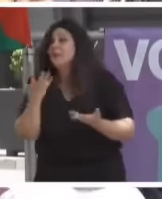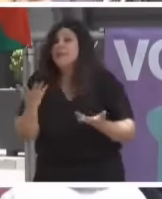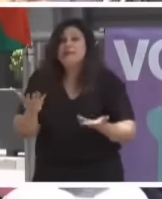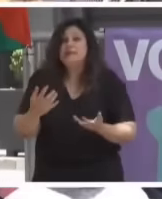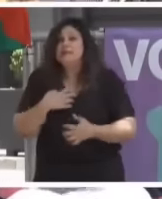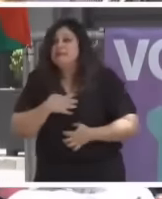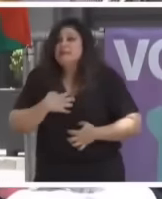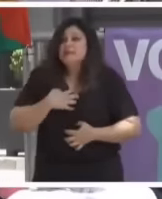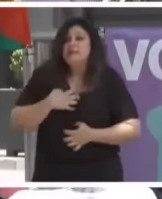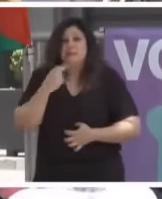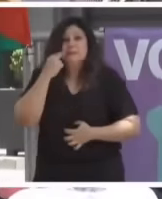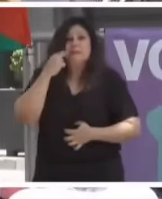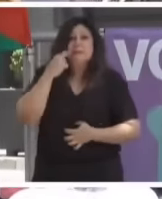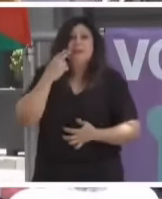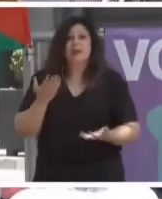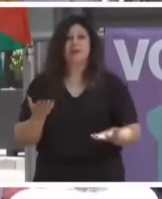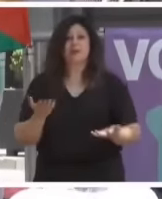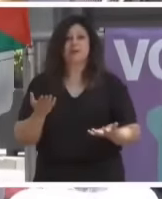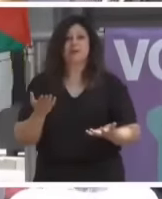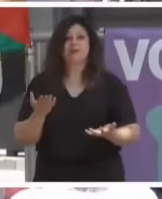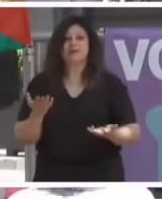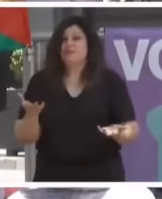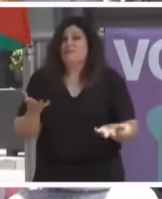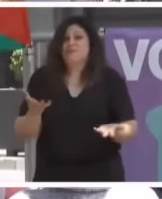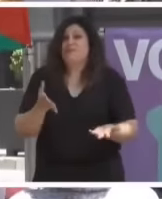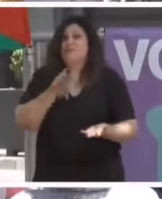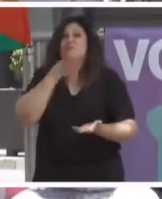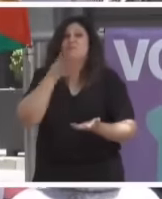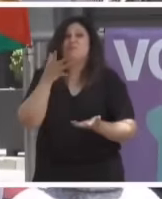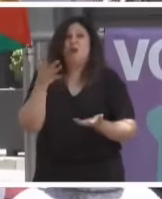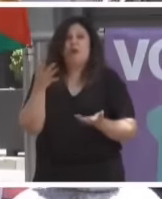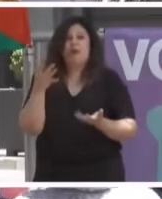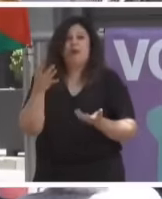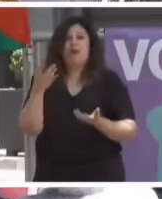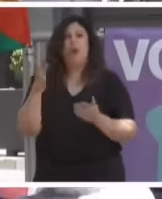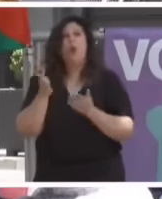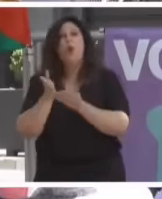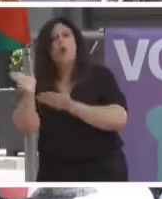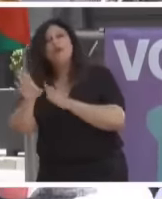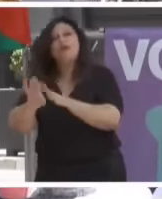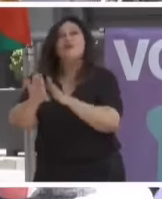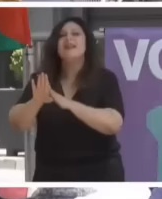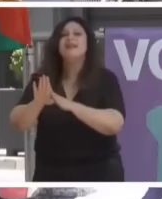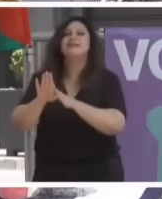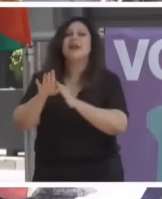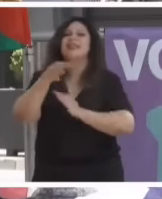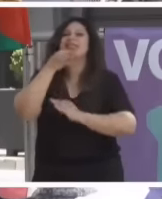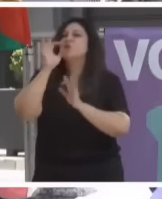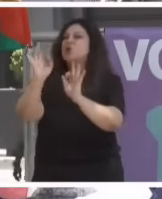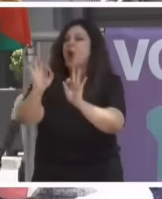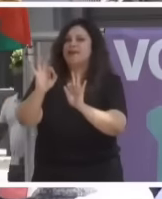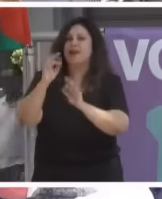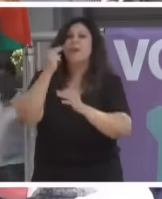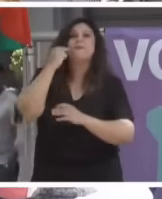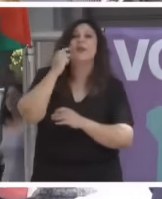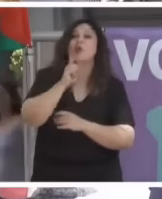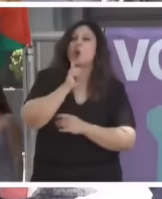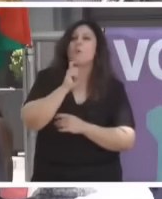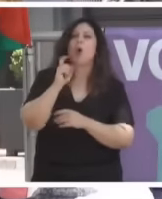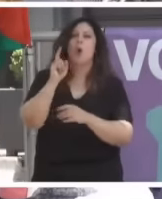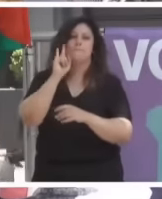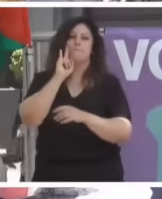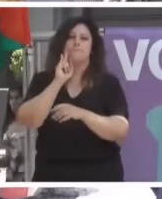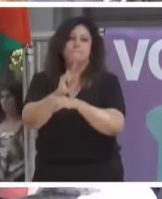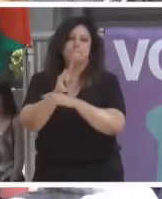miedo, porque de eso se trata. Ese es el discurso de la ultraderecha, meter en miedo con mentiras.